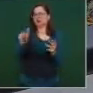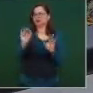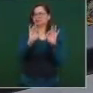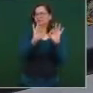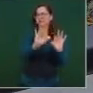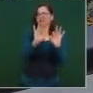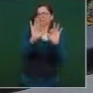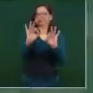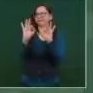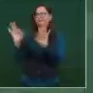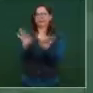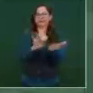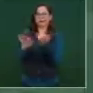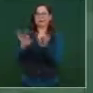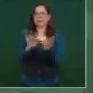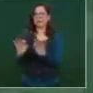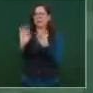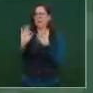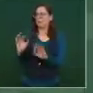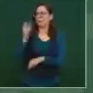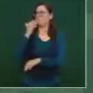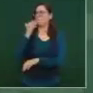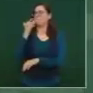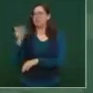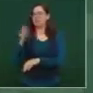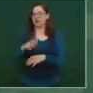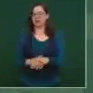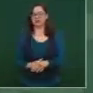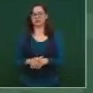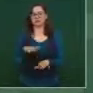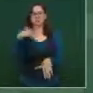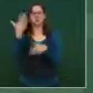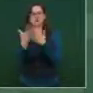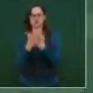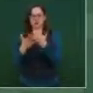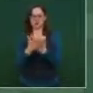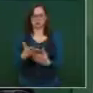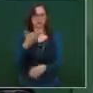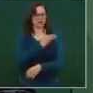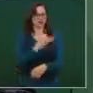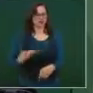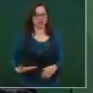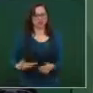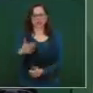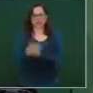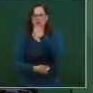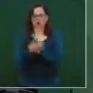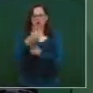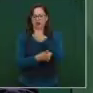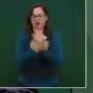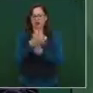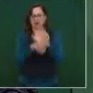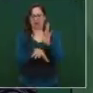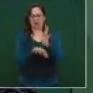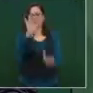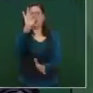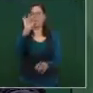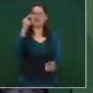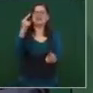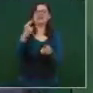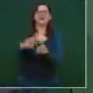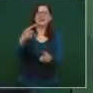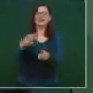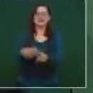Aquí lo importante es quién va a decidir, va a